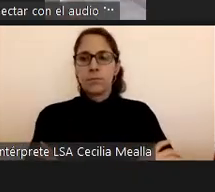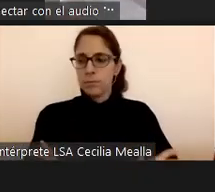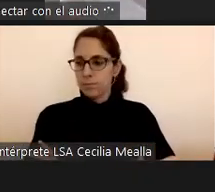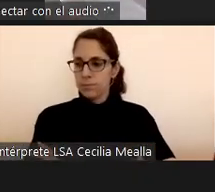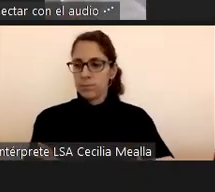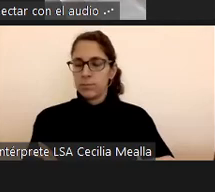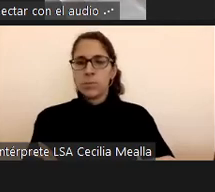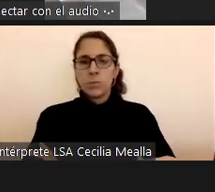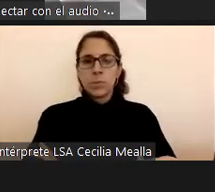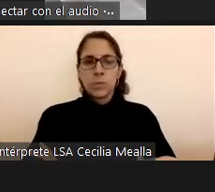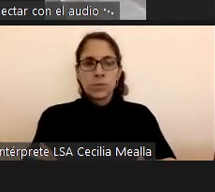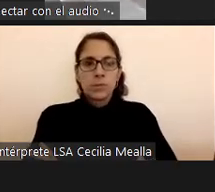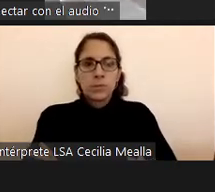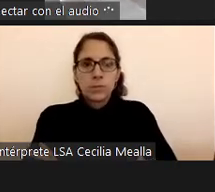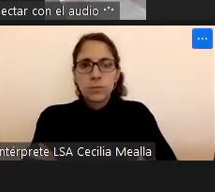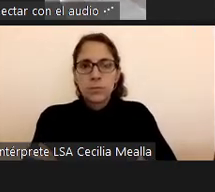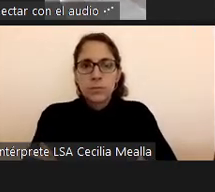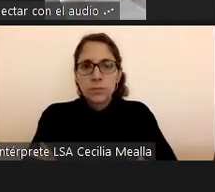No.